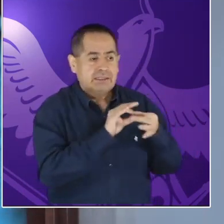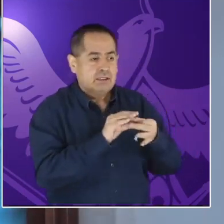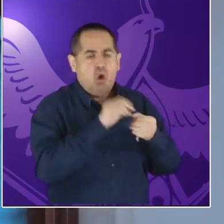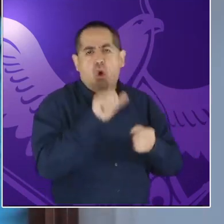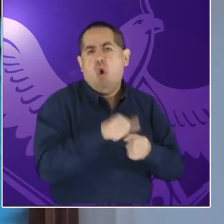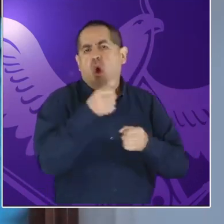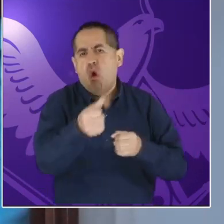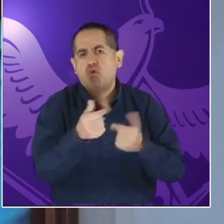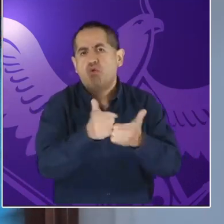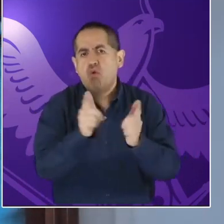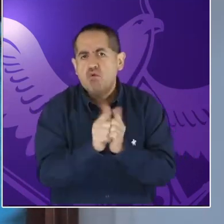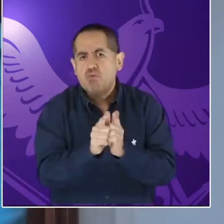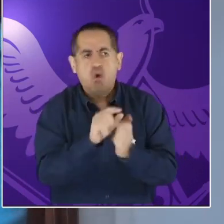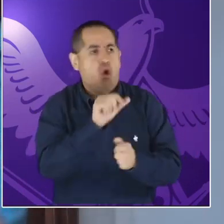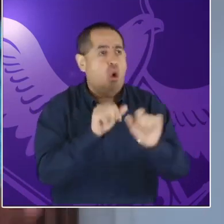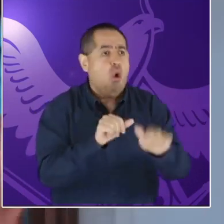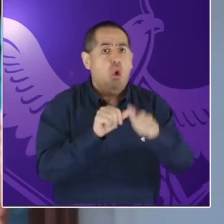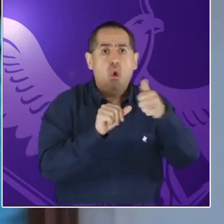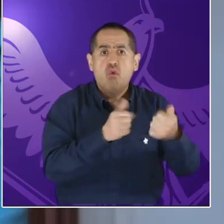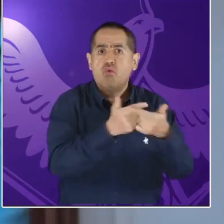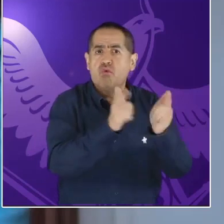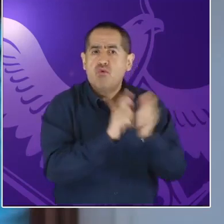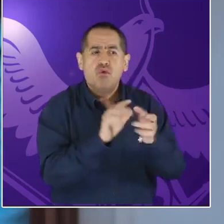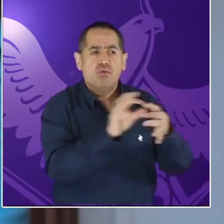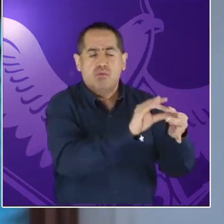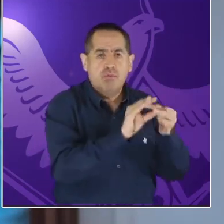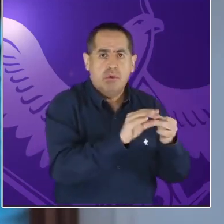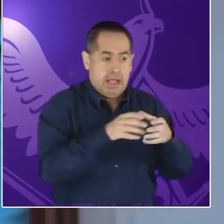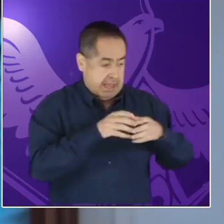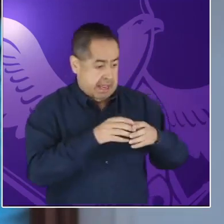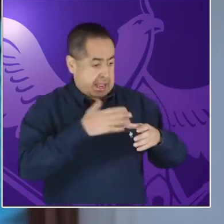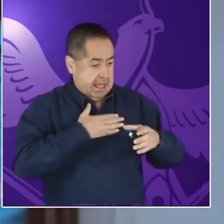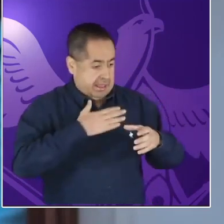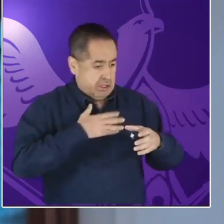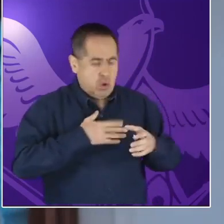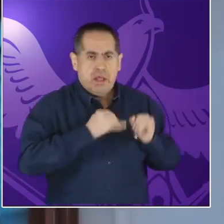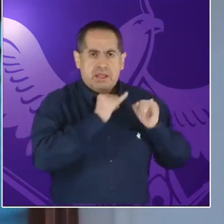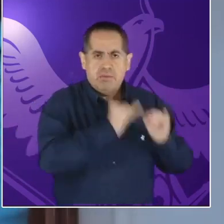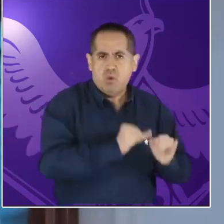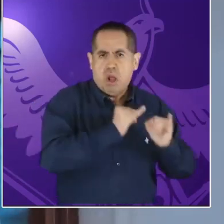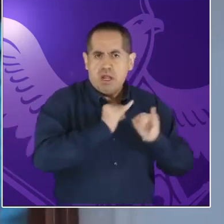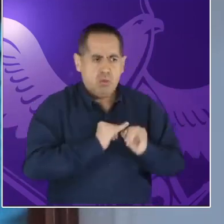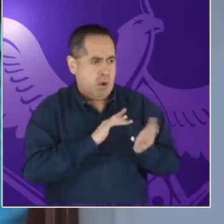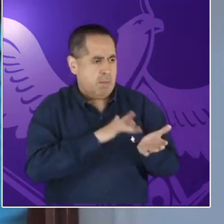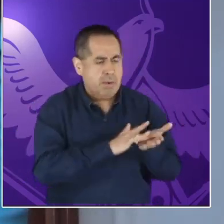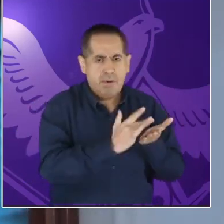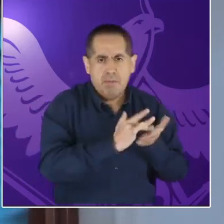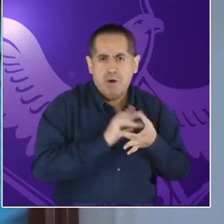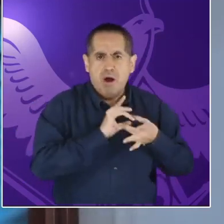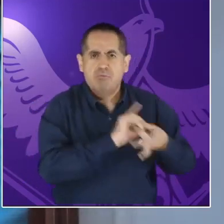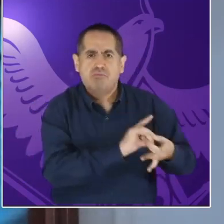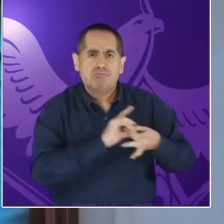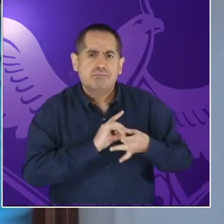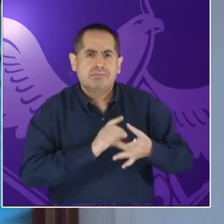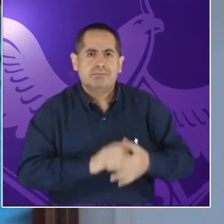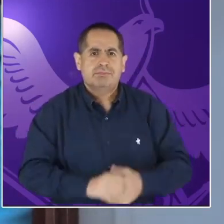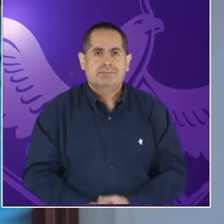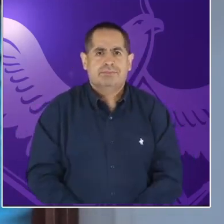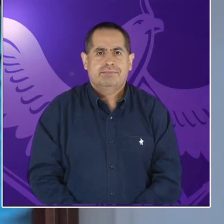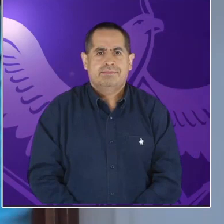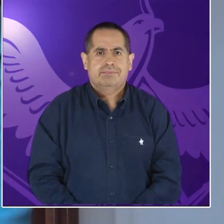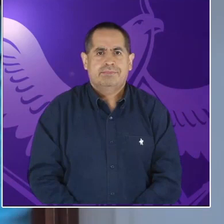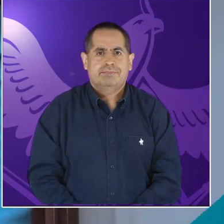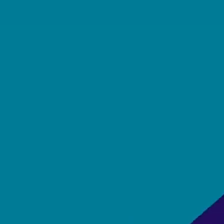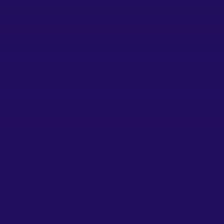van encaminadas a satisfacer los propios proyectos individuales y los propios proyectos, ¿no? de este